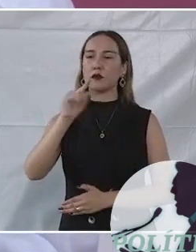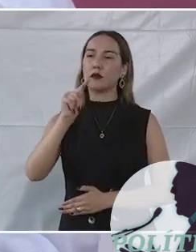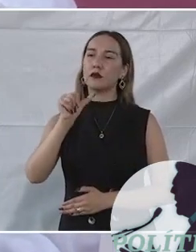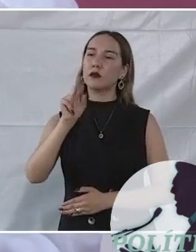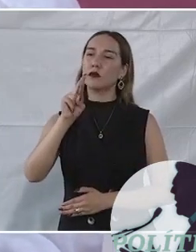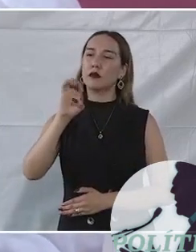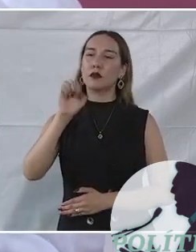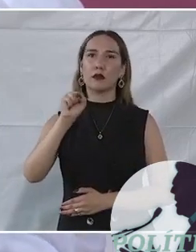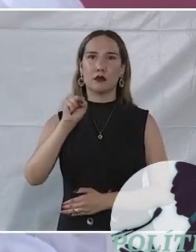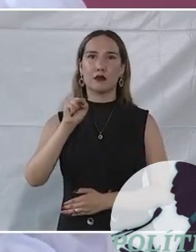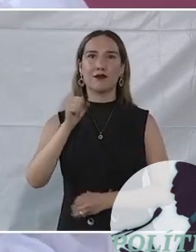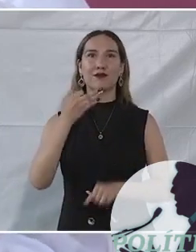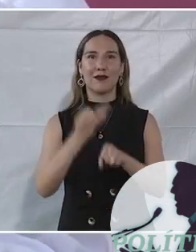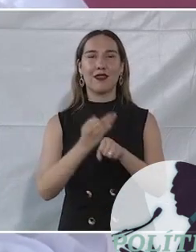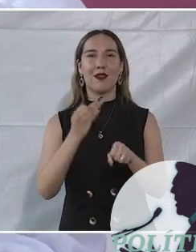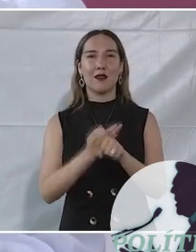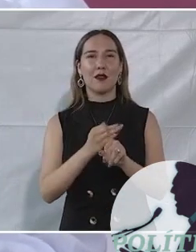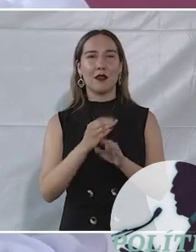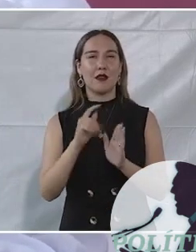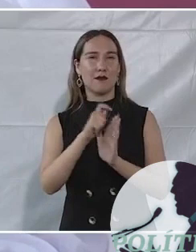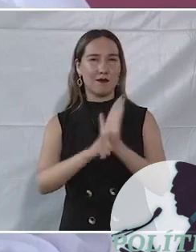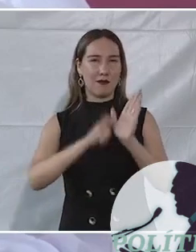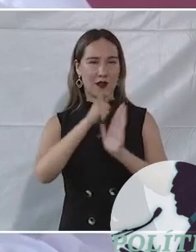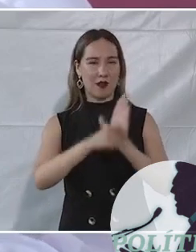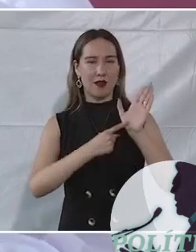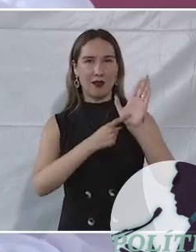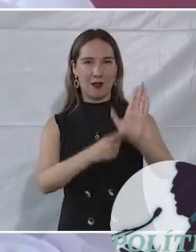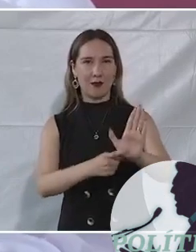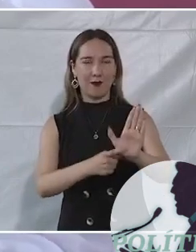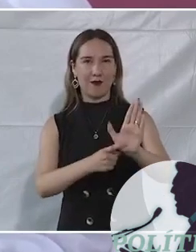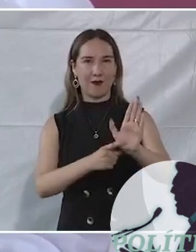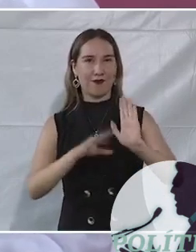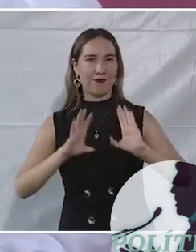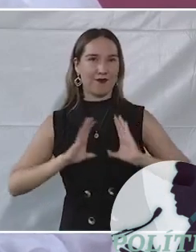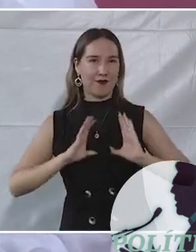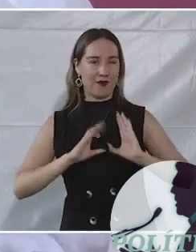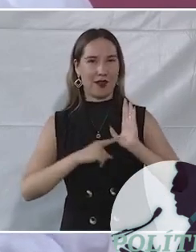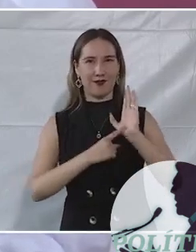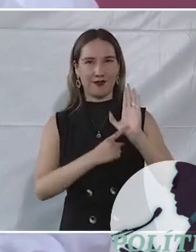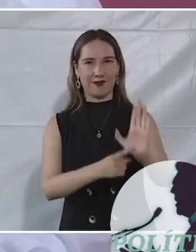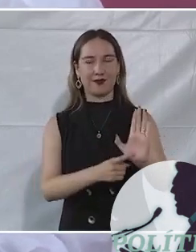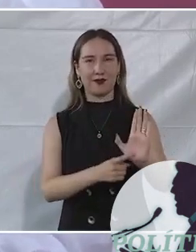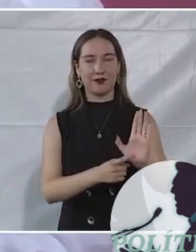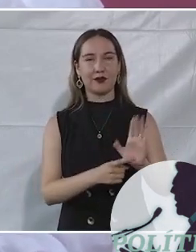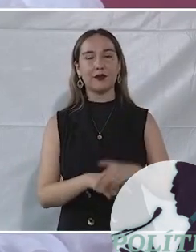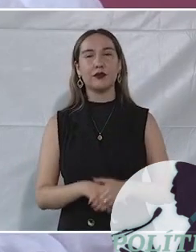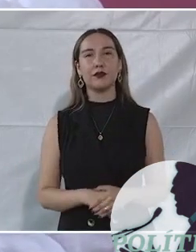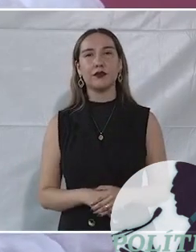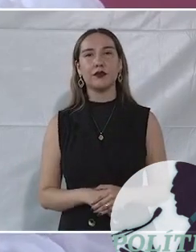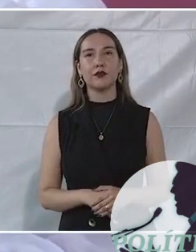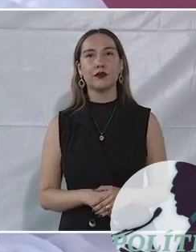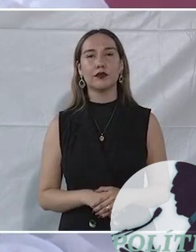viveros de el ejército, el vivero que se tiene